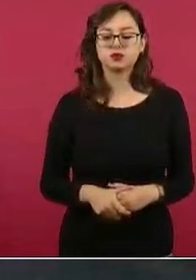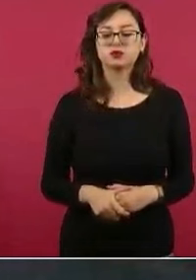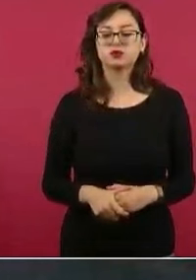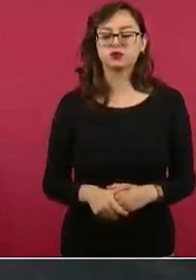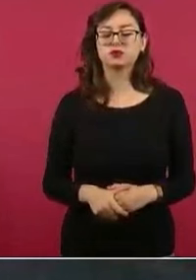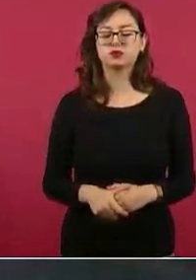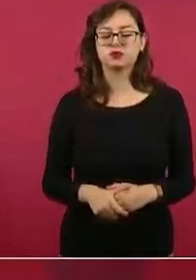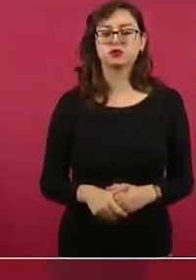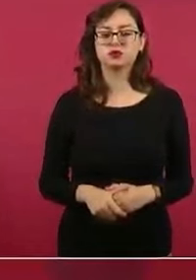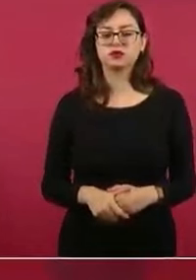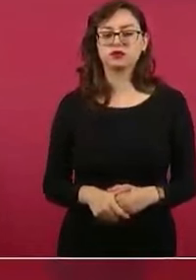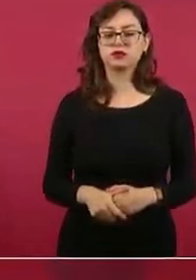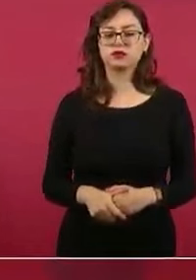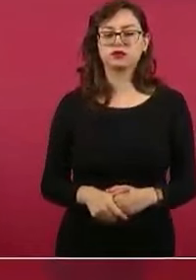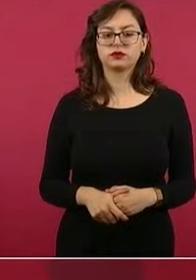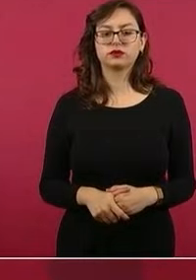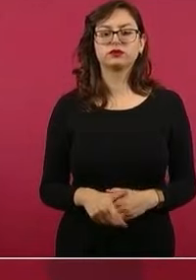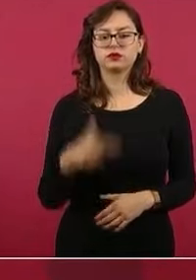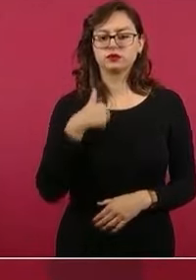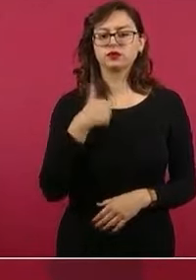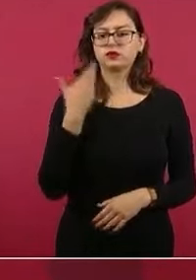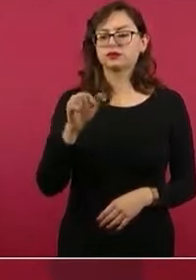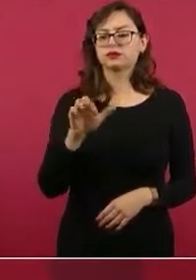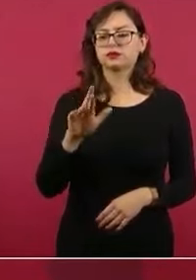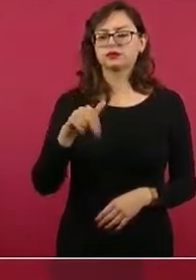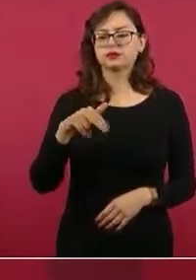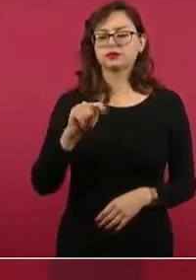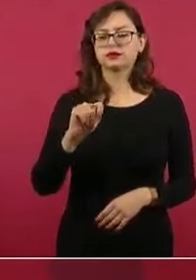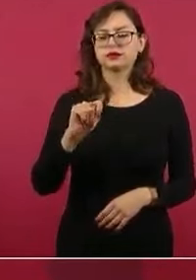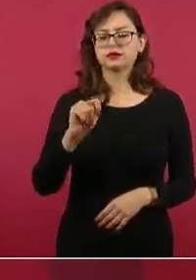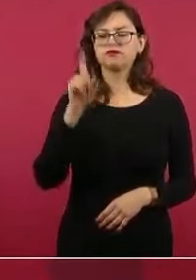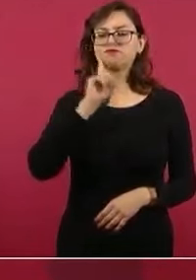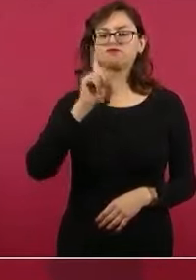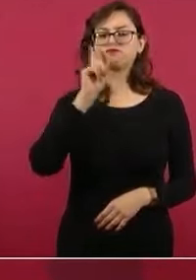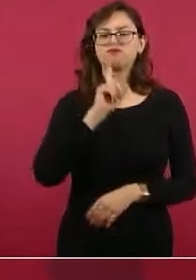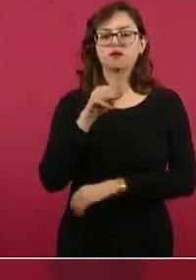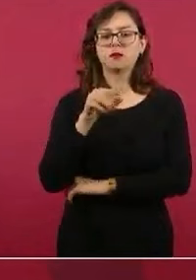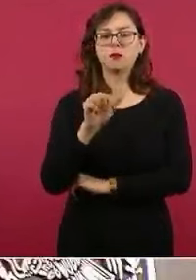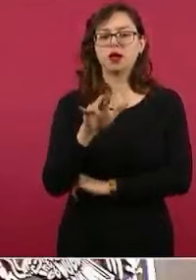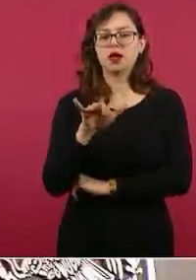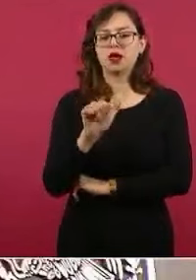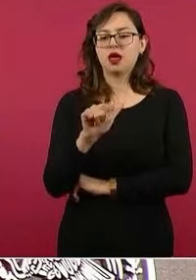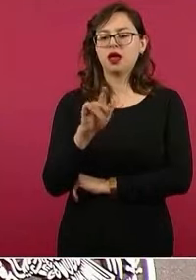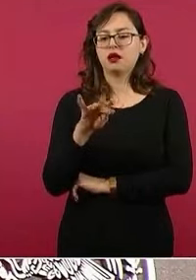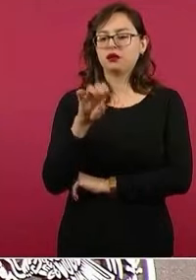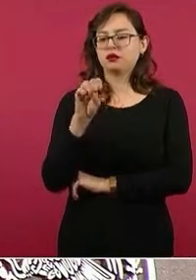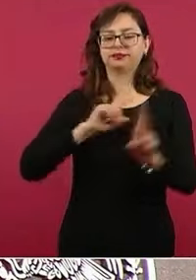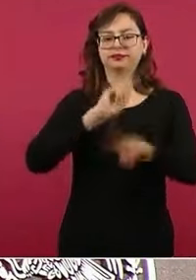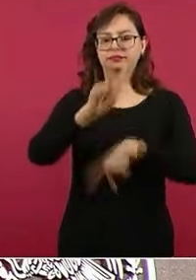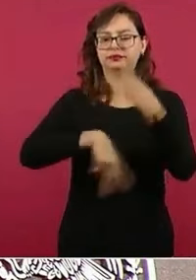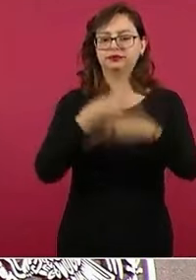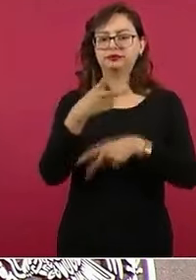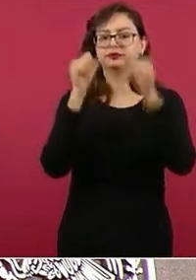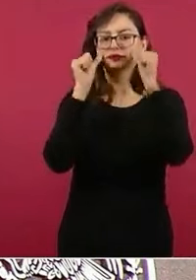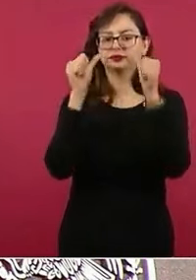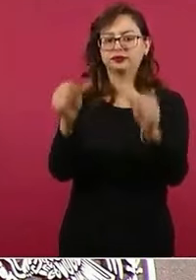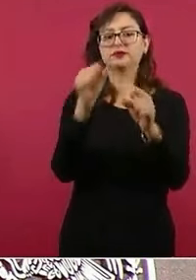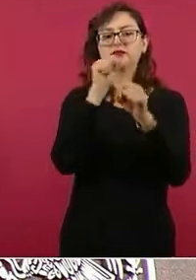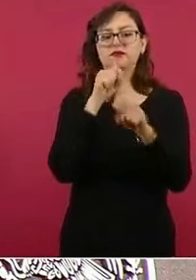a pedirle también a la secretaria de Medio Ambiente, María Luisa Albores, que atienda esta petición, y también